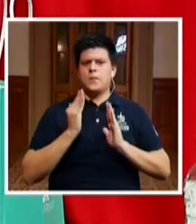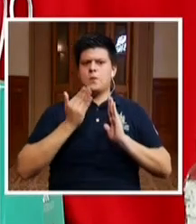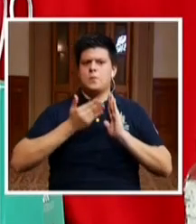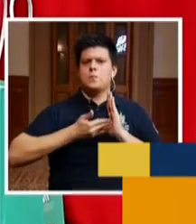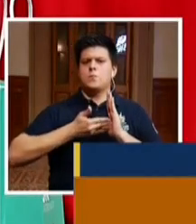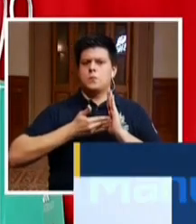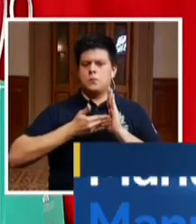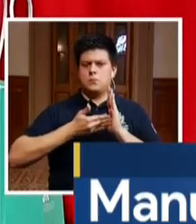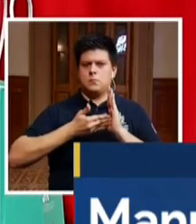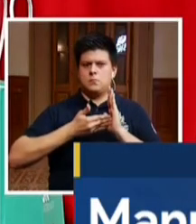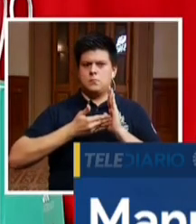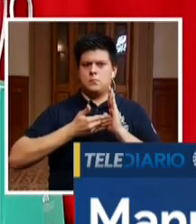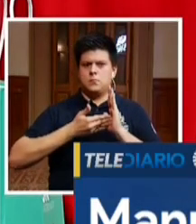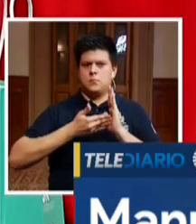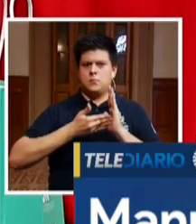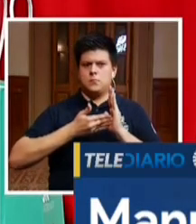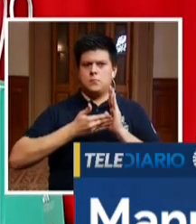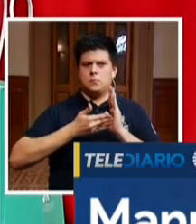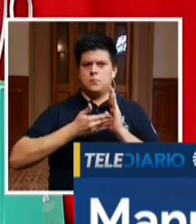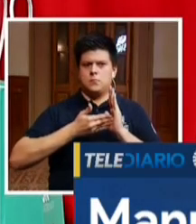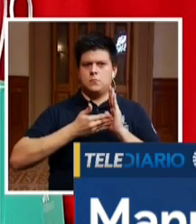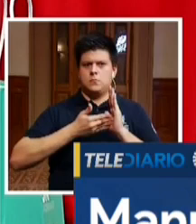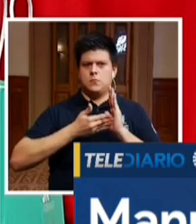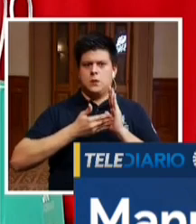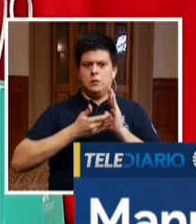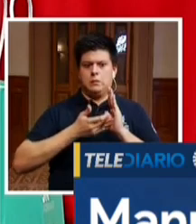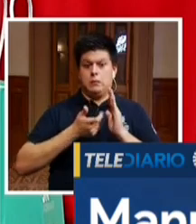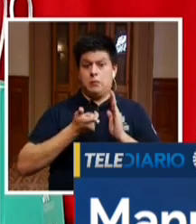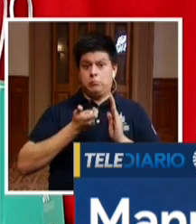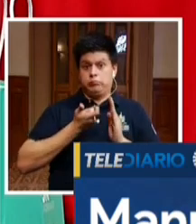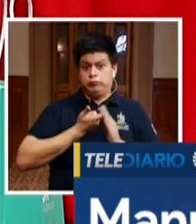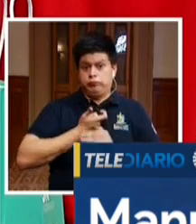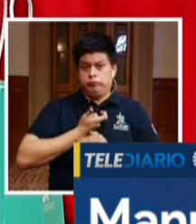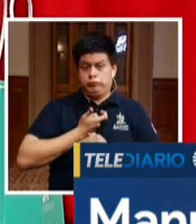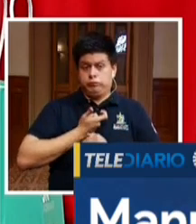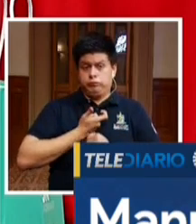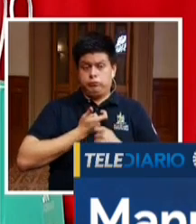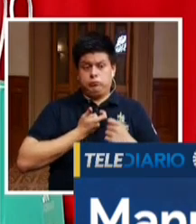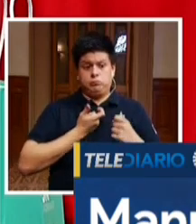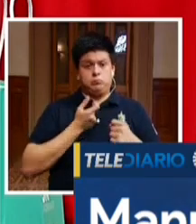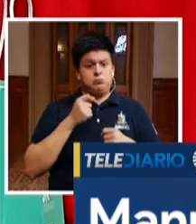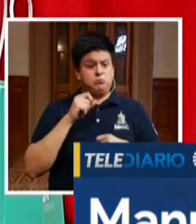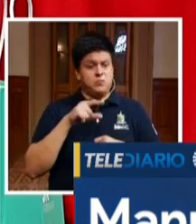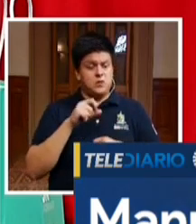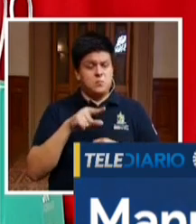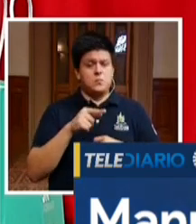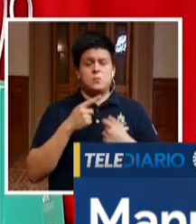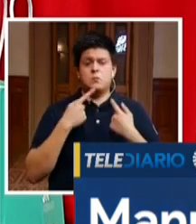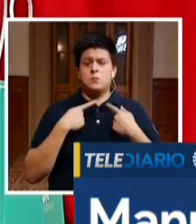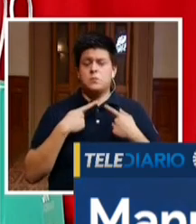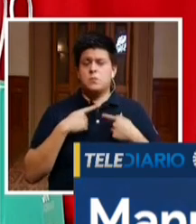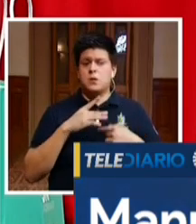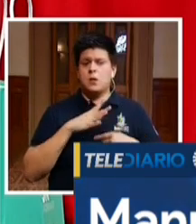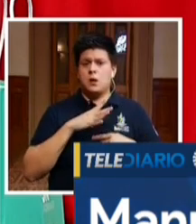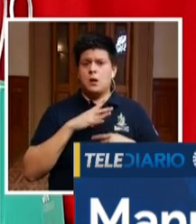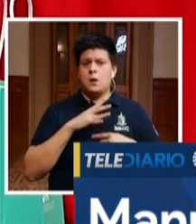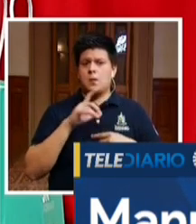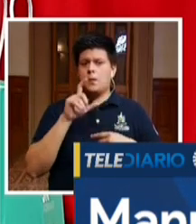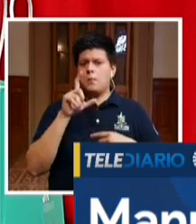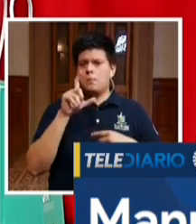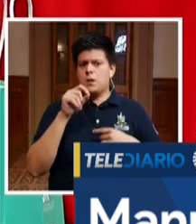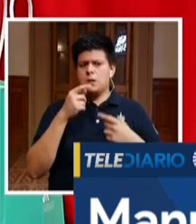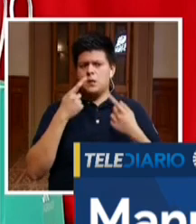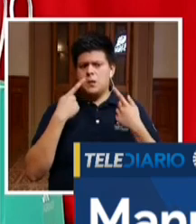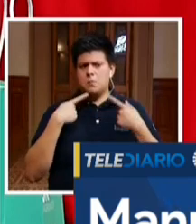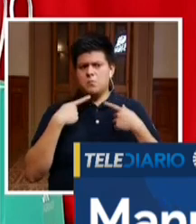Amonestaciones con apercibimiento donde existan 20 personas